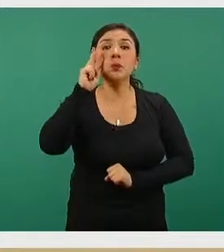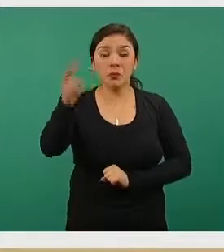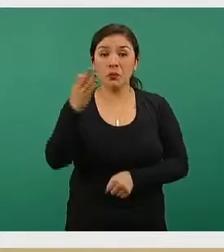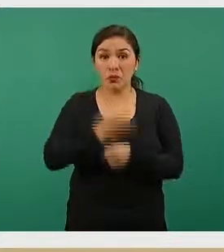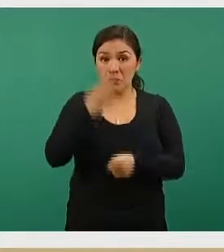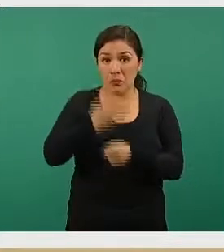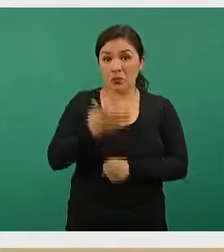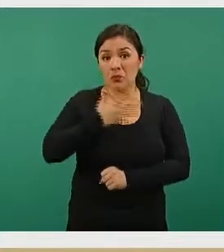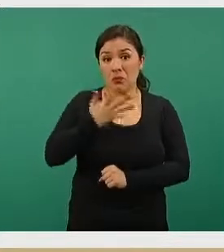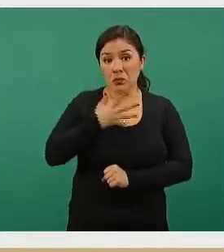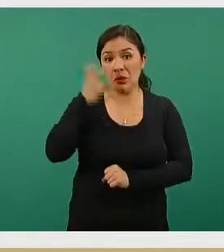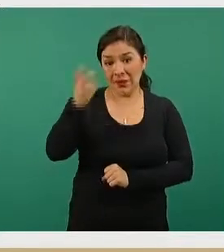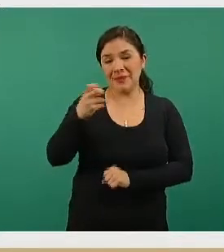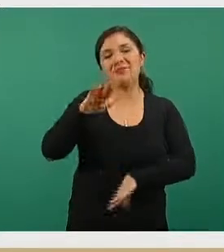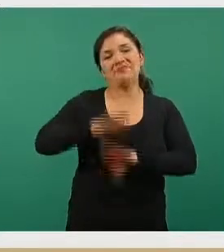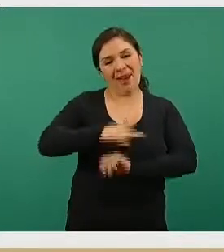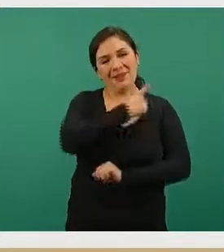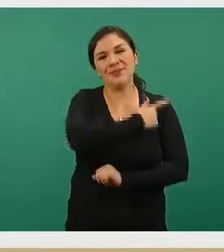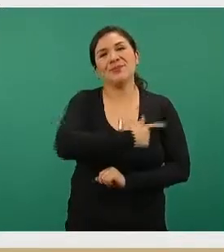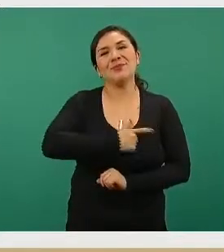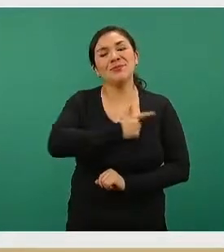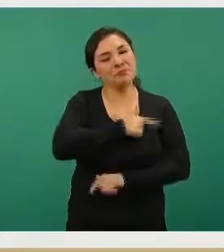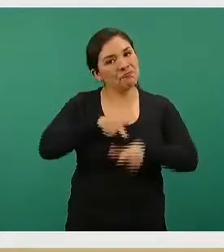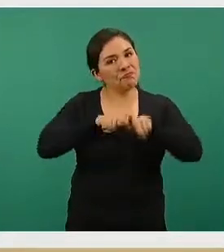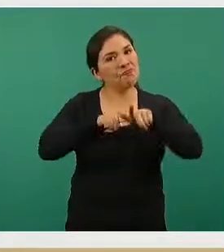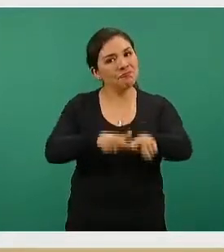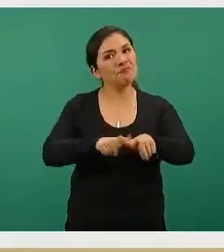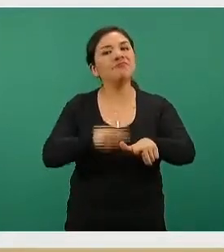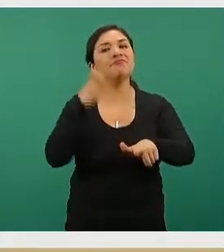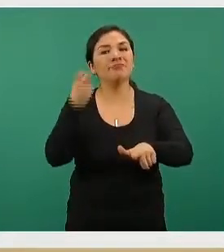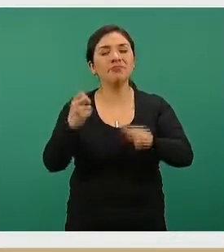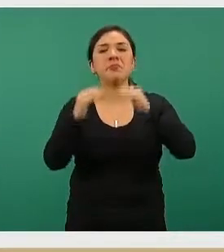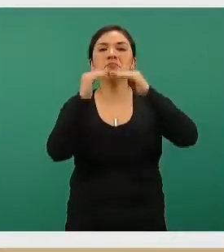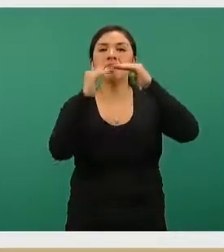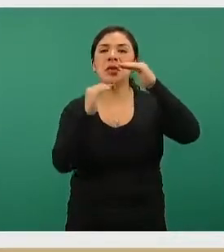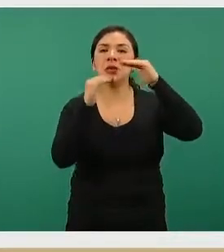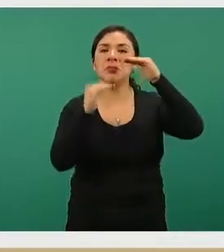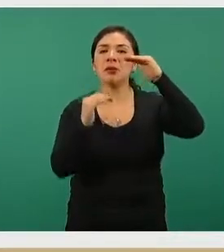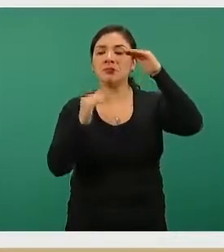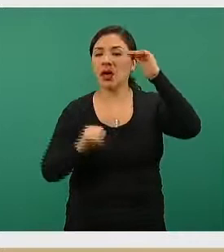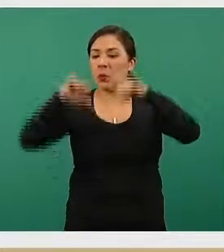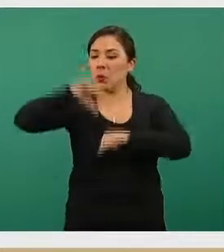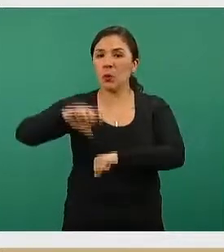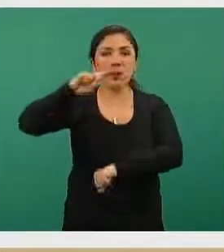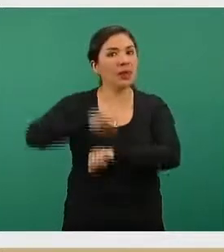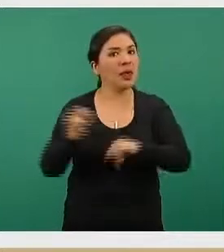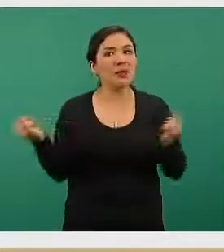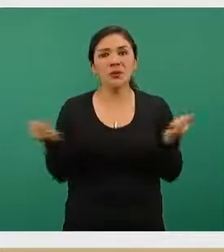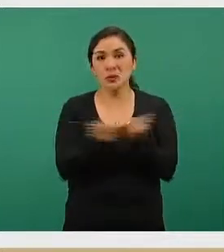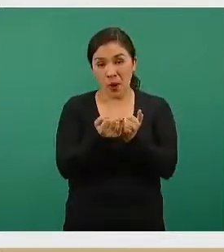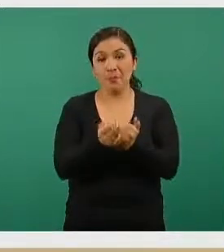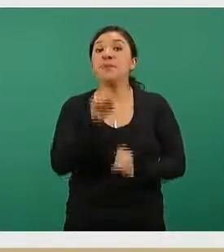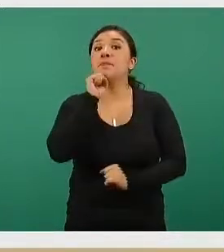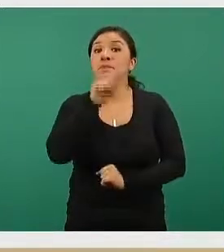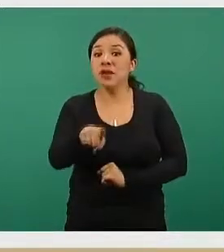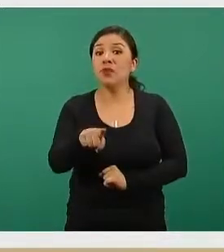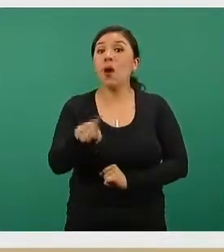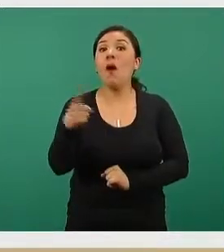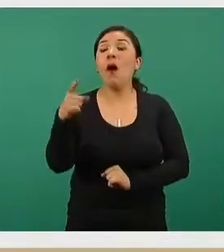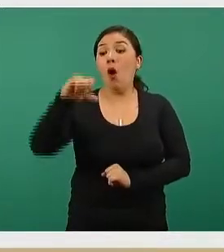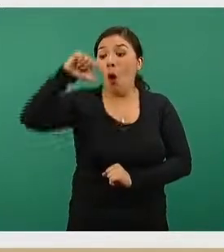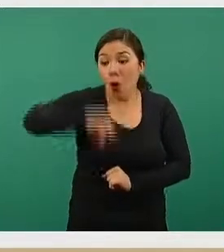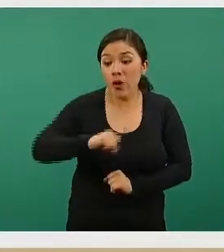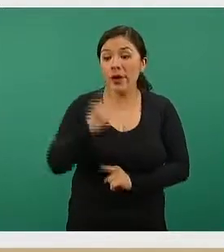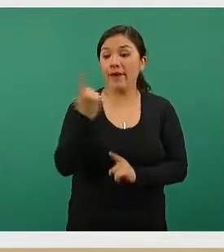obviamente con agrado que continuamos con un descenso también para el día de hoy. Y para el día de hoy, en comparación al día